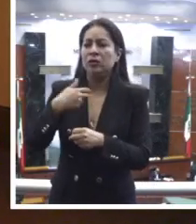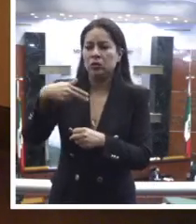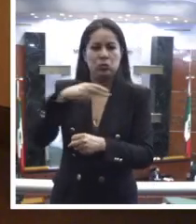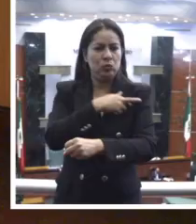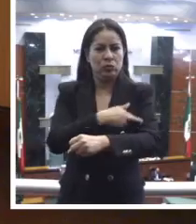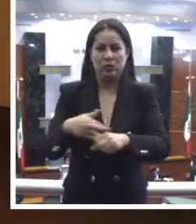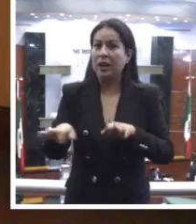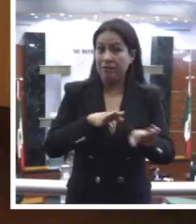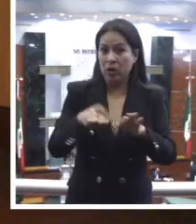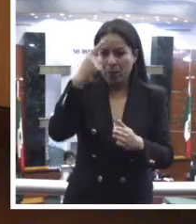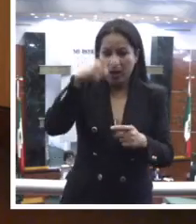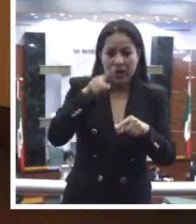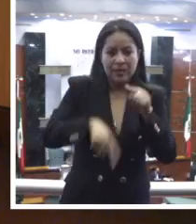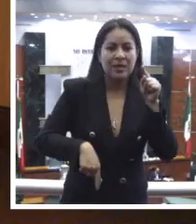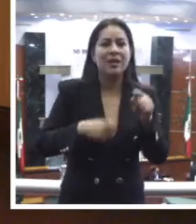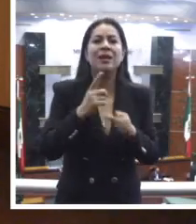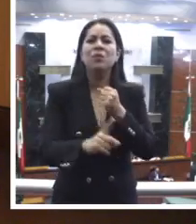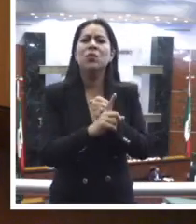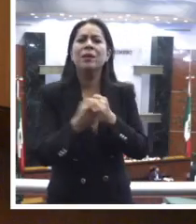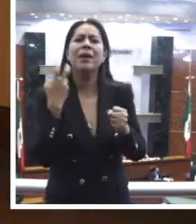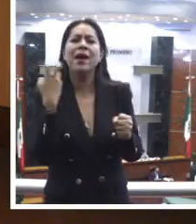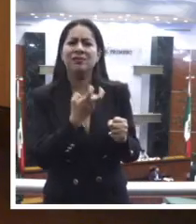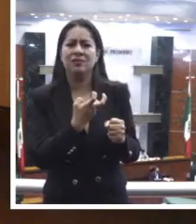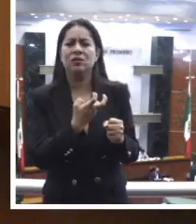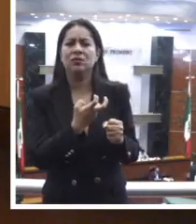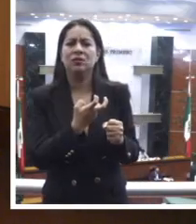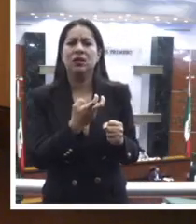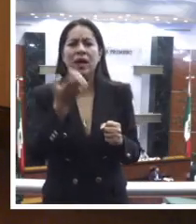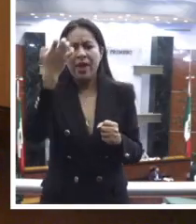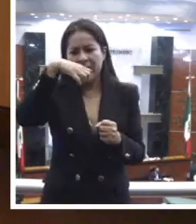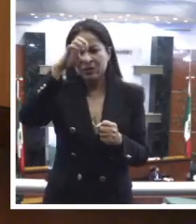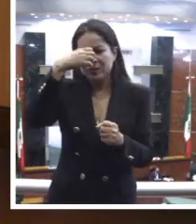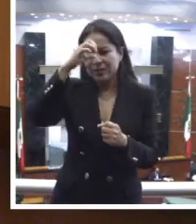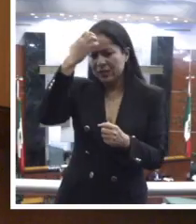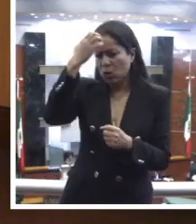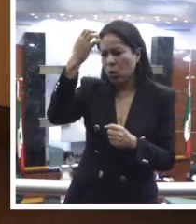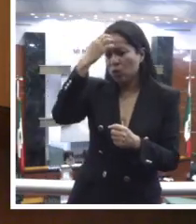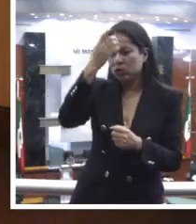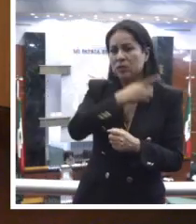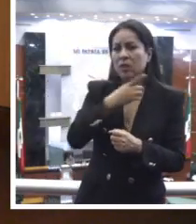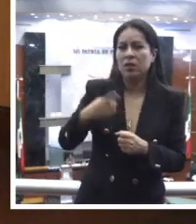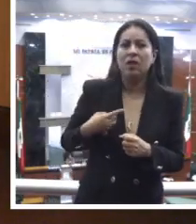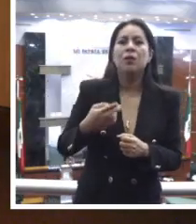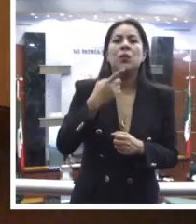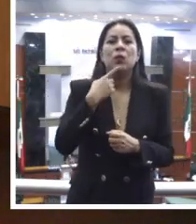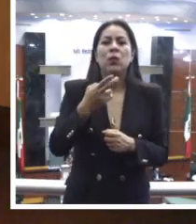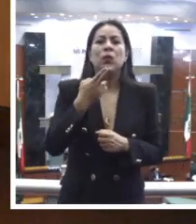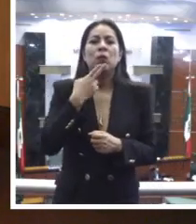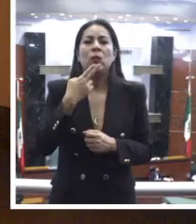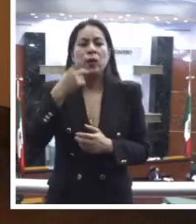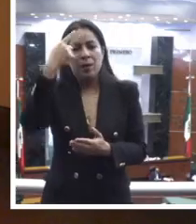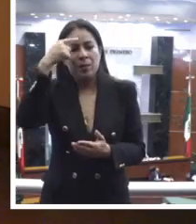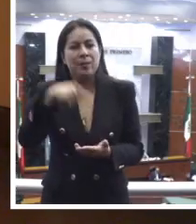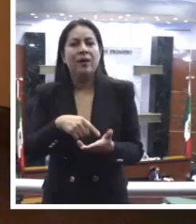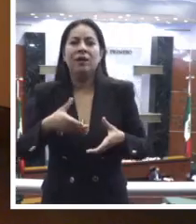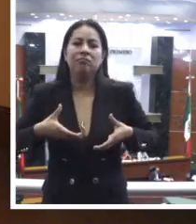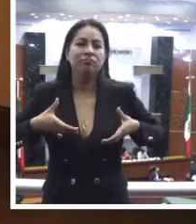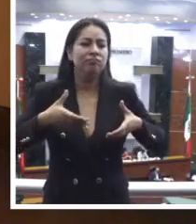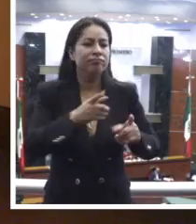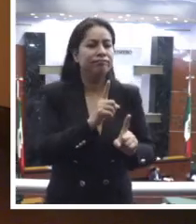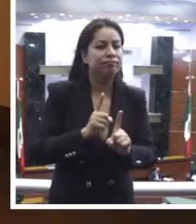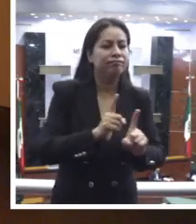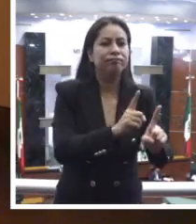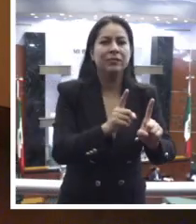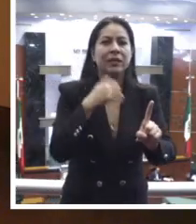gestión para combatir esas problemáticas? Su experiencia y conocimiento deben servir para iluminar el camino a seguir.